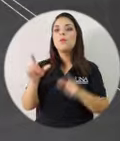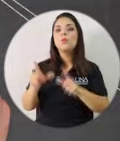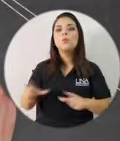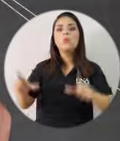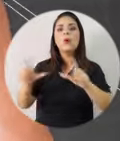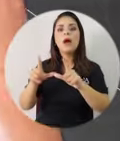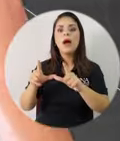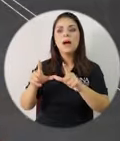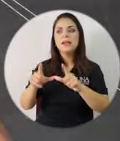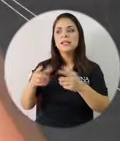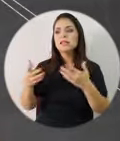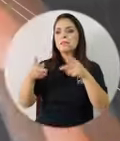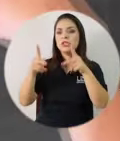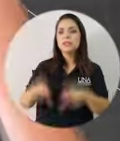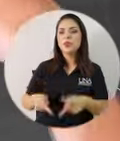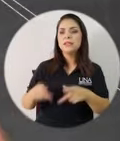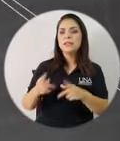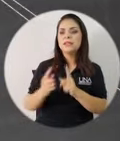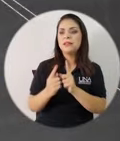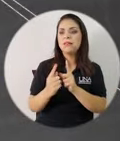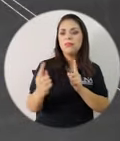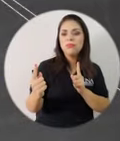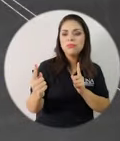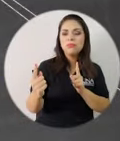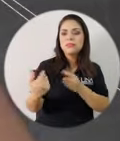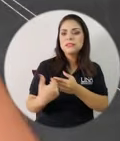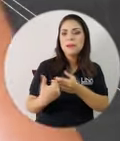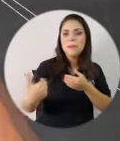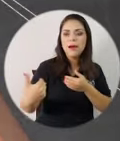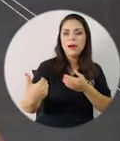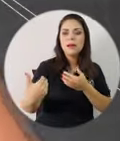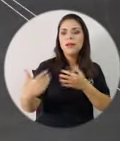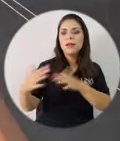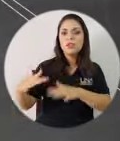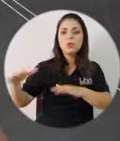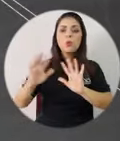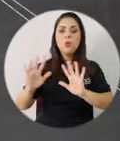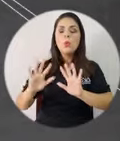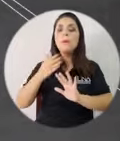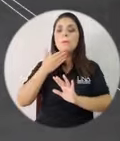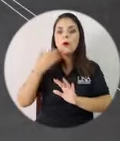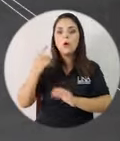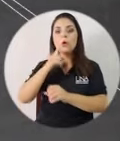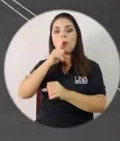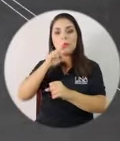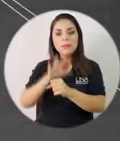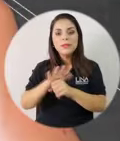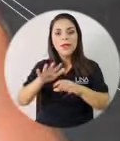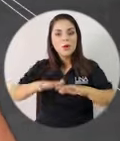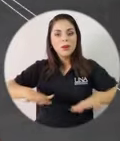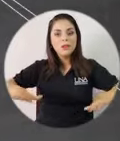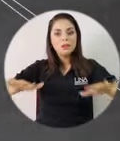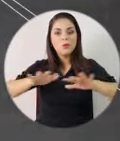Marfil, donde la gente más bien se aísla o se separa de su entorno, sino más bien de una formación más comprometida con el entorno, donde en